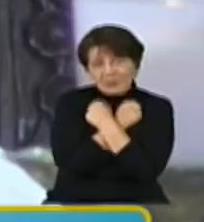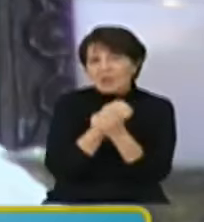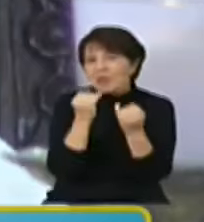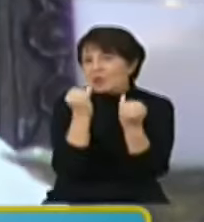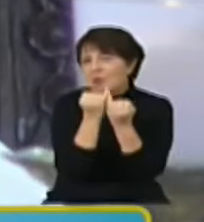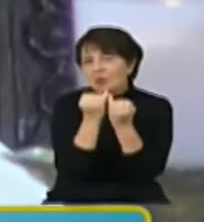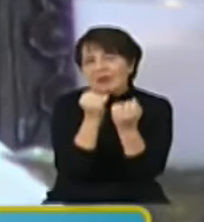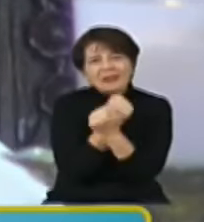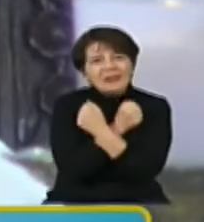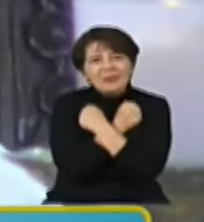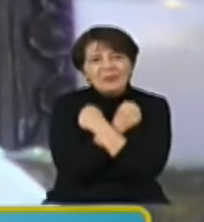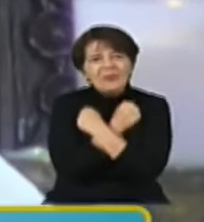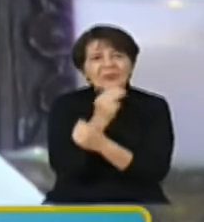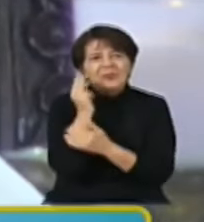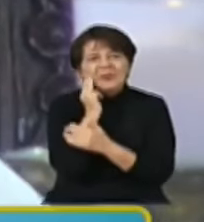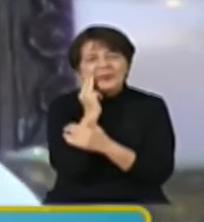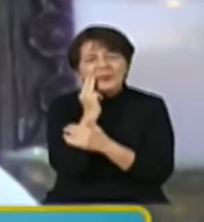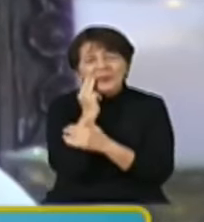madre.